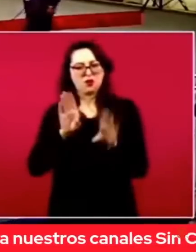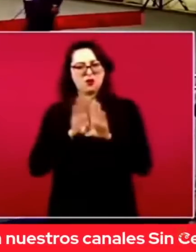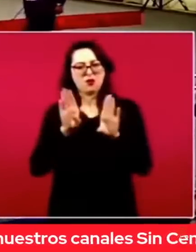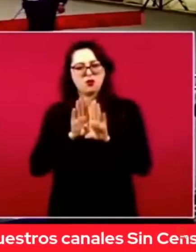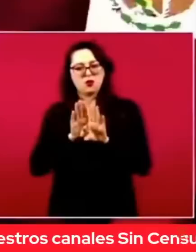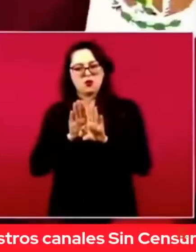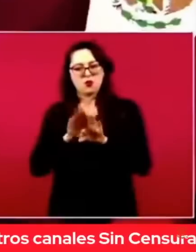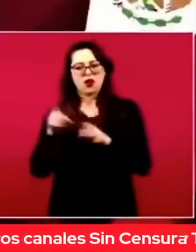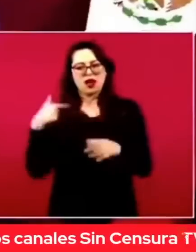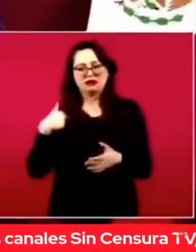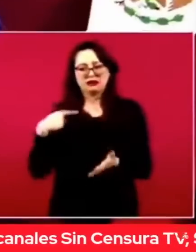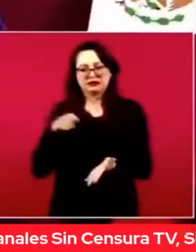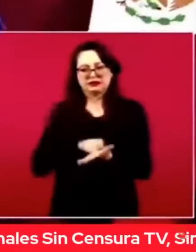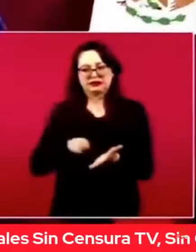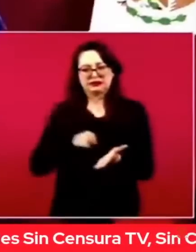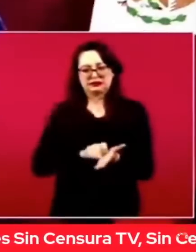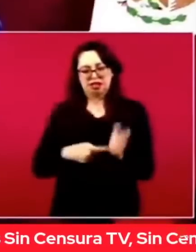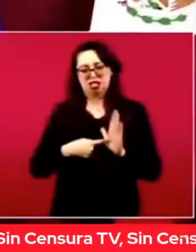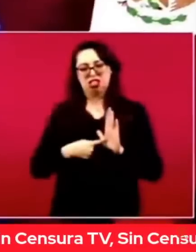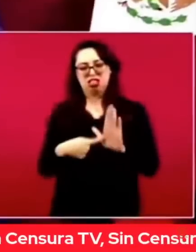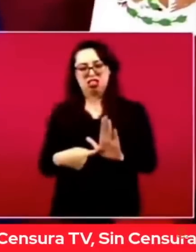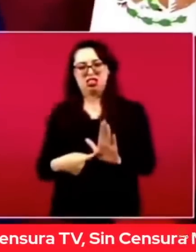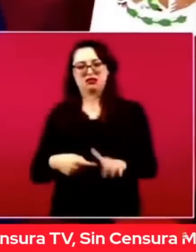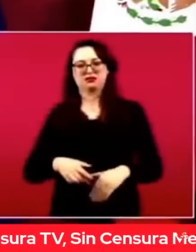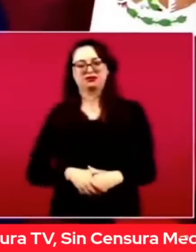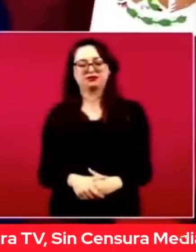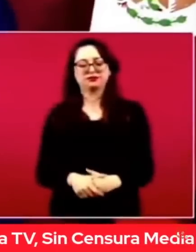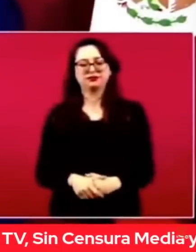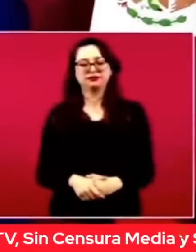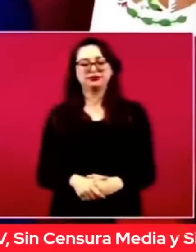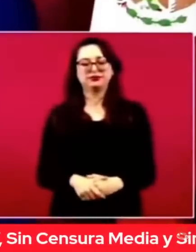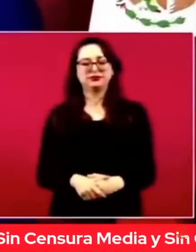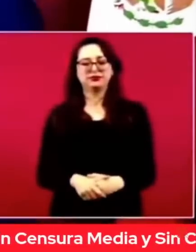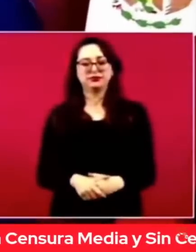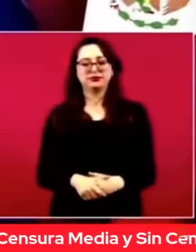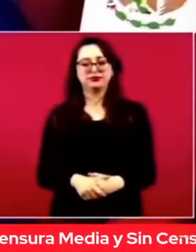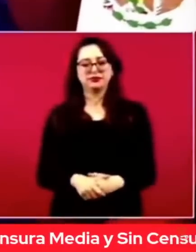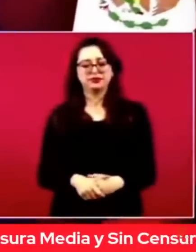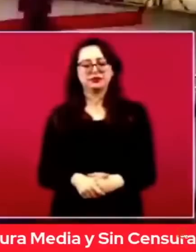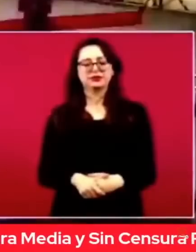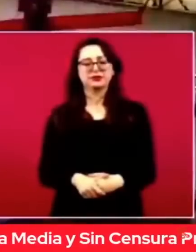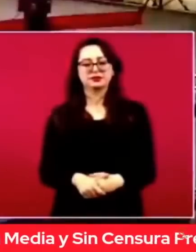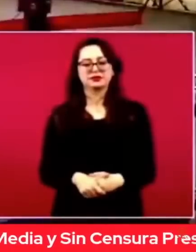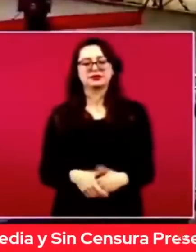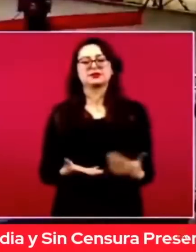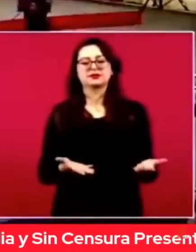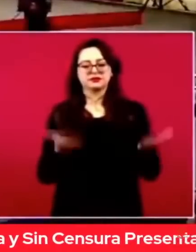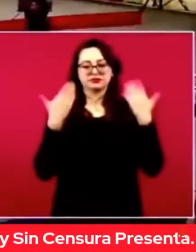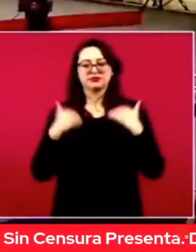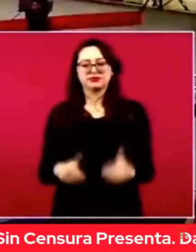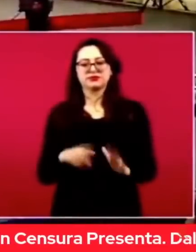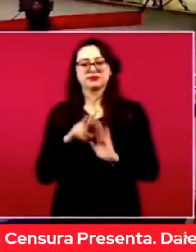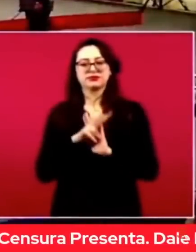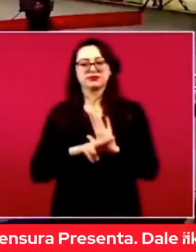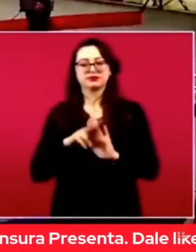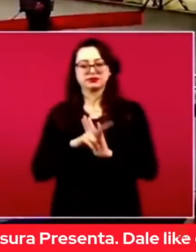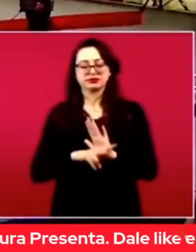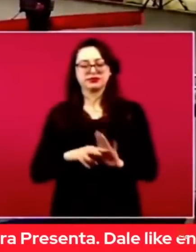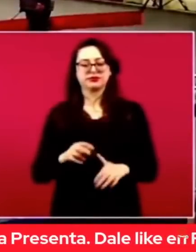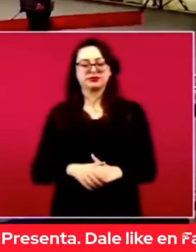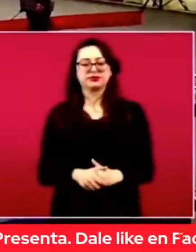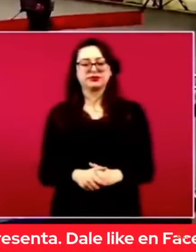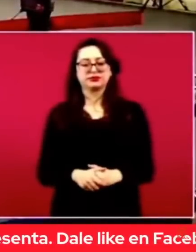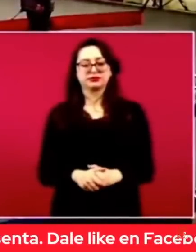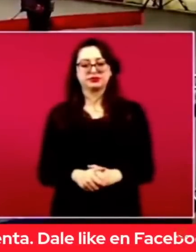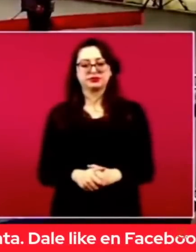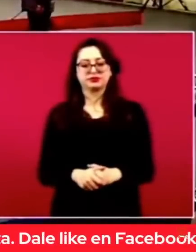Me echó el papel. Eso es, me echó el papel. Me echó el papel. Pero bueno, esa es una. A ver, pero ya vieron cómo a la